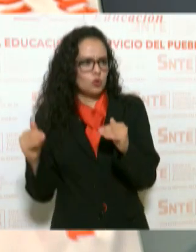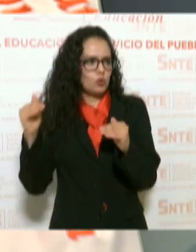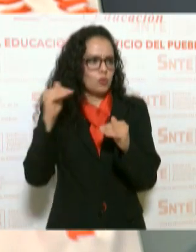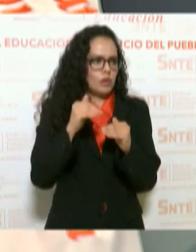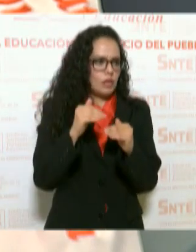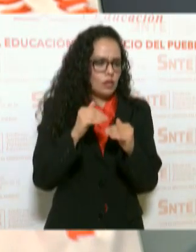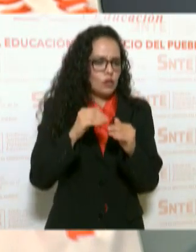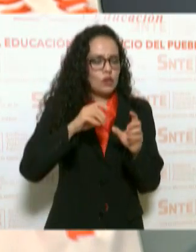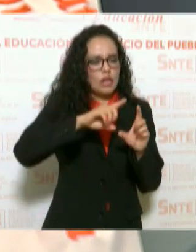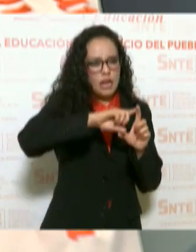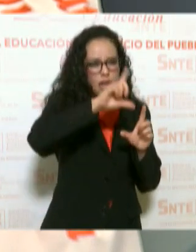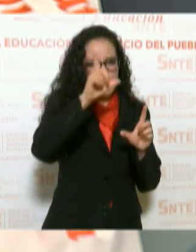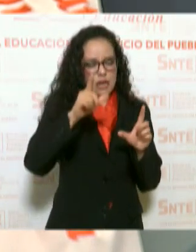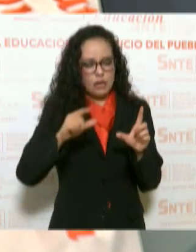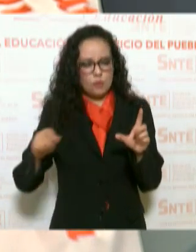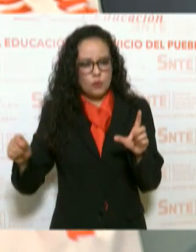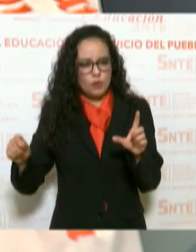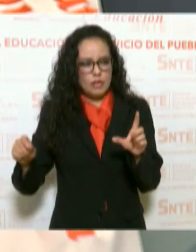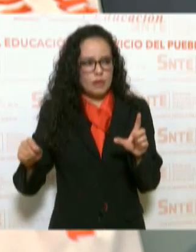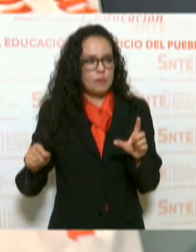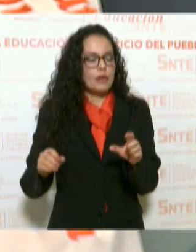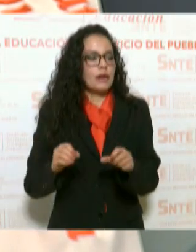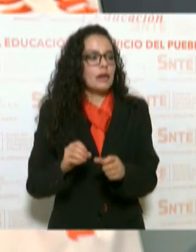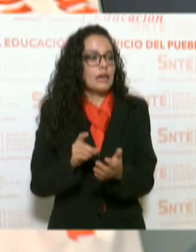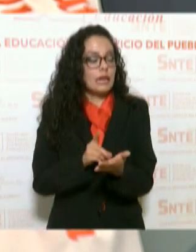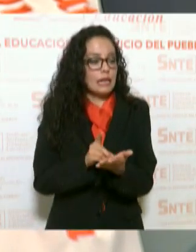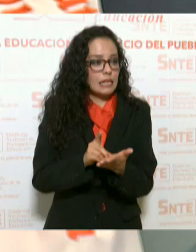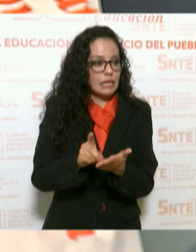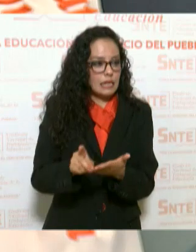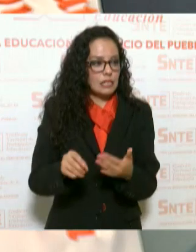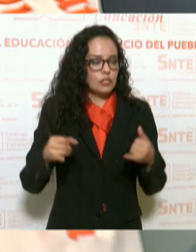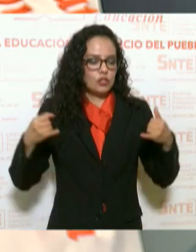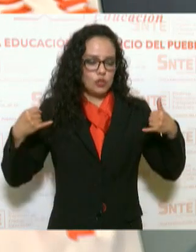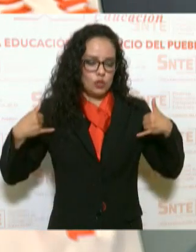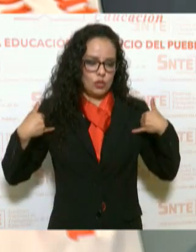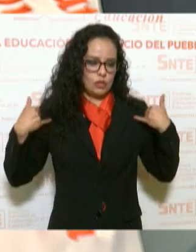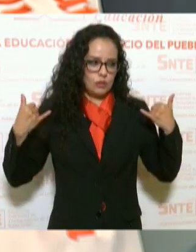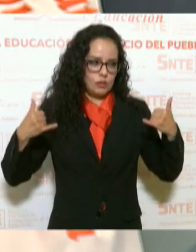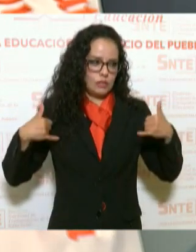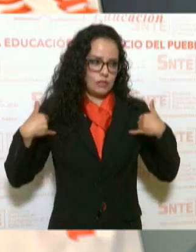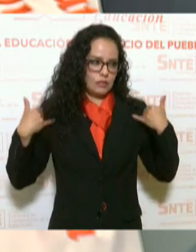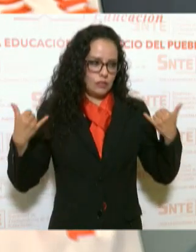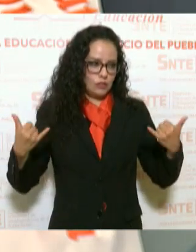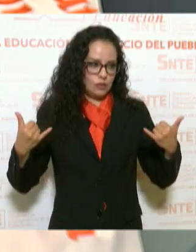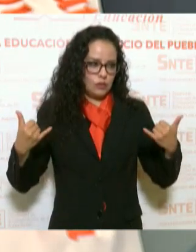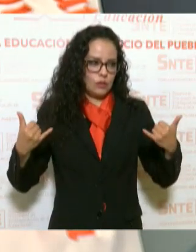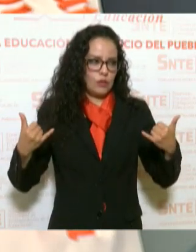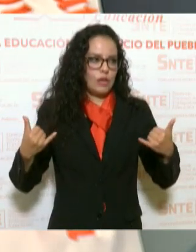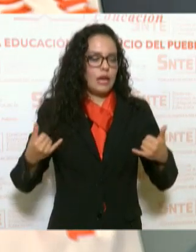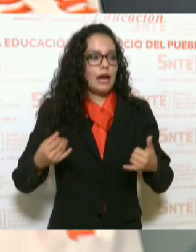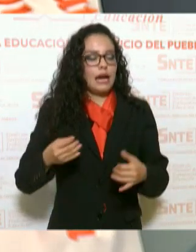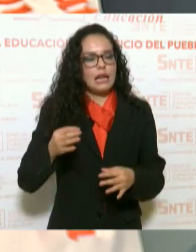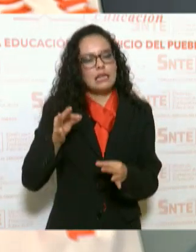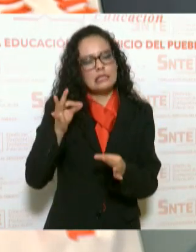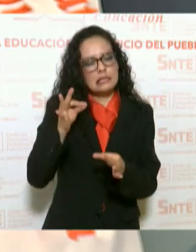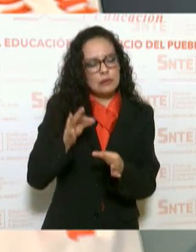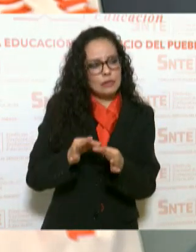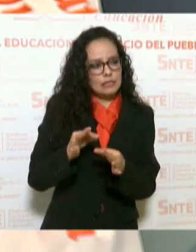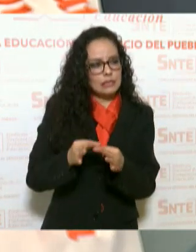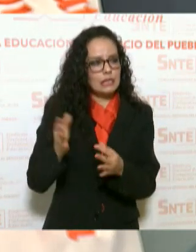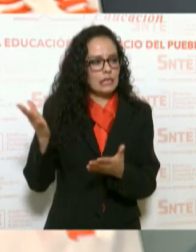el derecho educativo de la juventud al establecerse la obligatoriedad a la